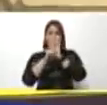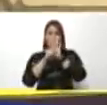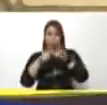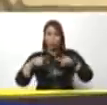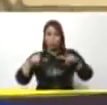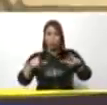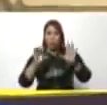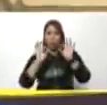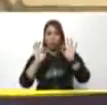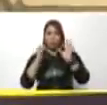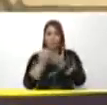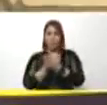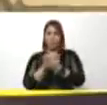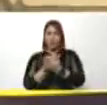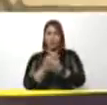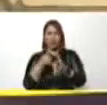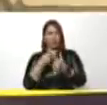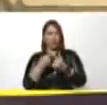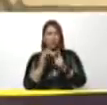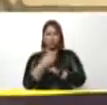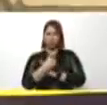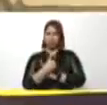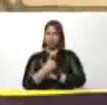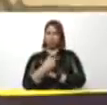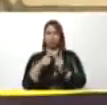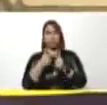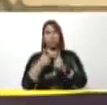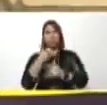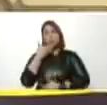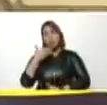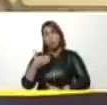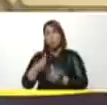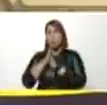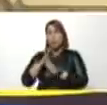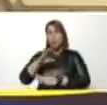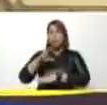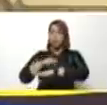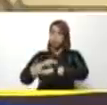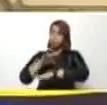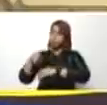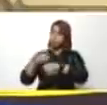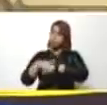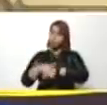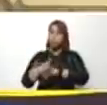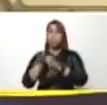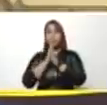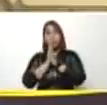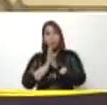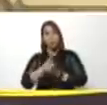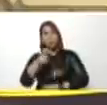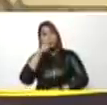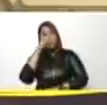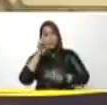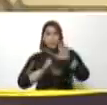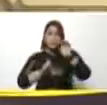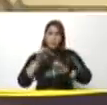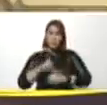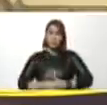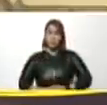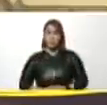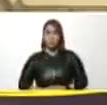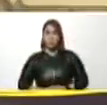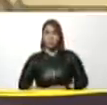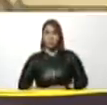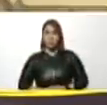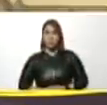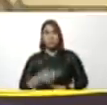y le pasaron la tijera. Entonces yo le pedí al doctor Jorge Rodríguez, metan la lupa para que salga una ley